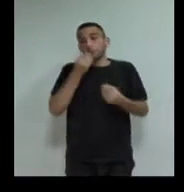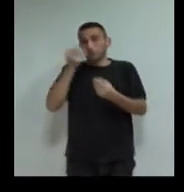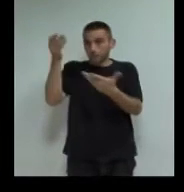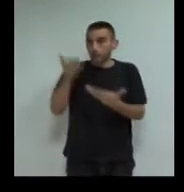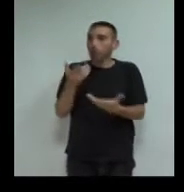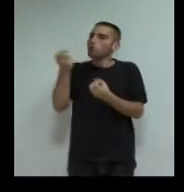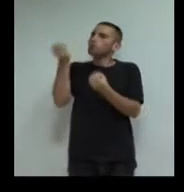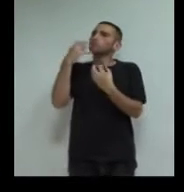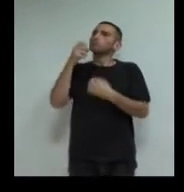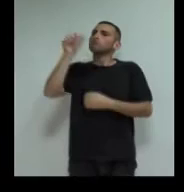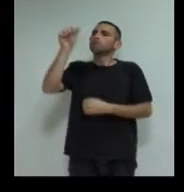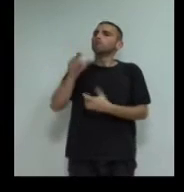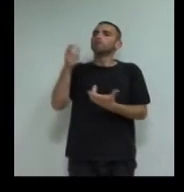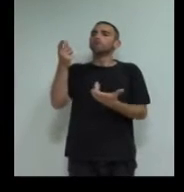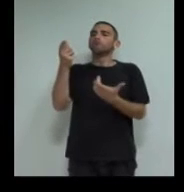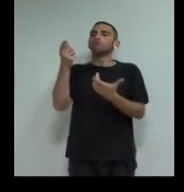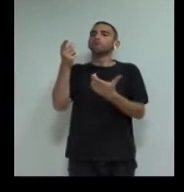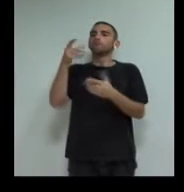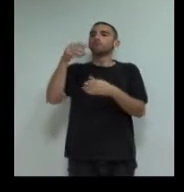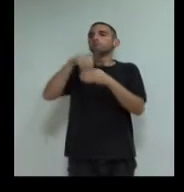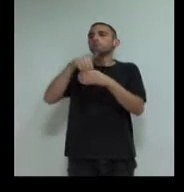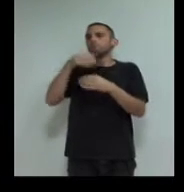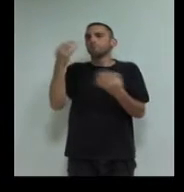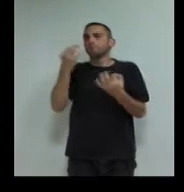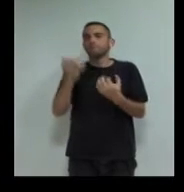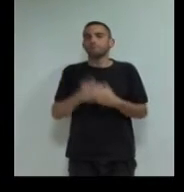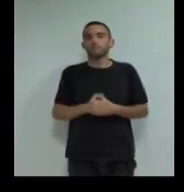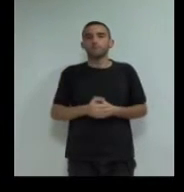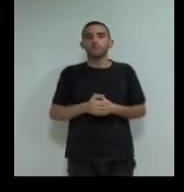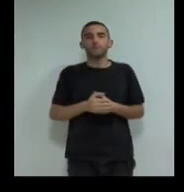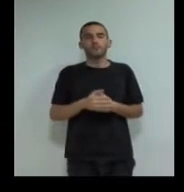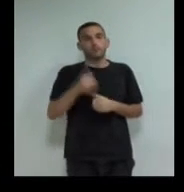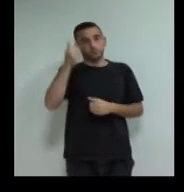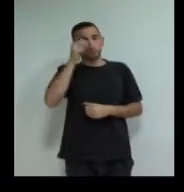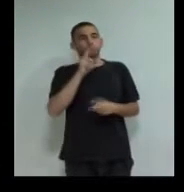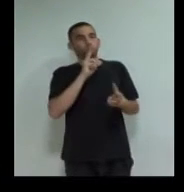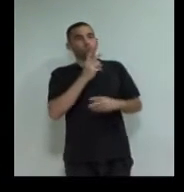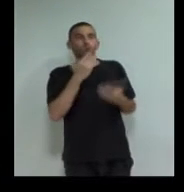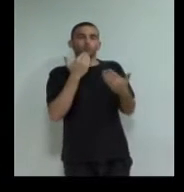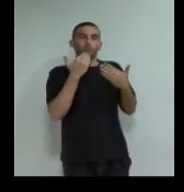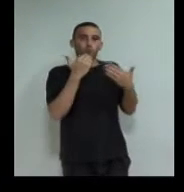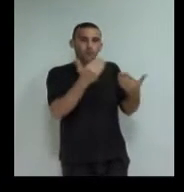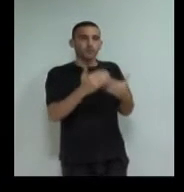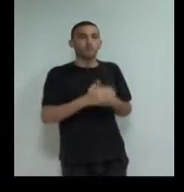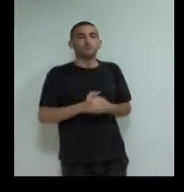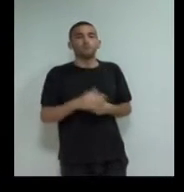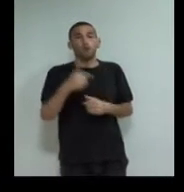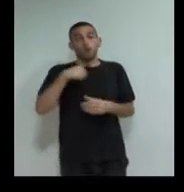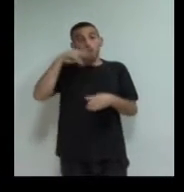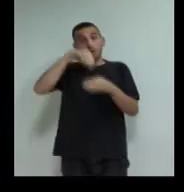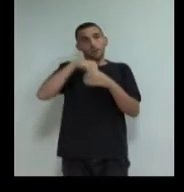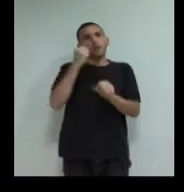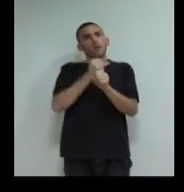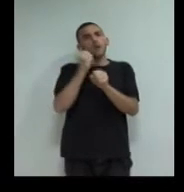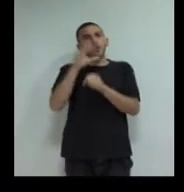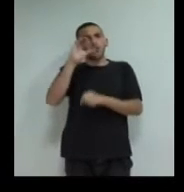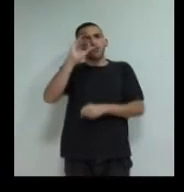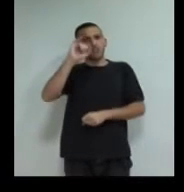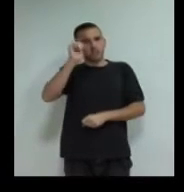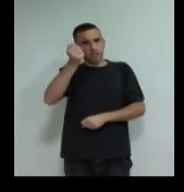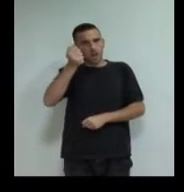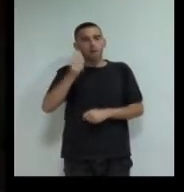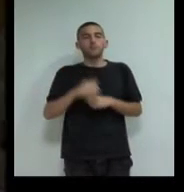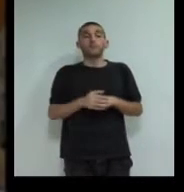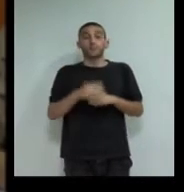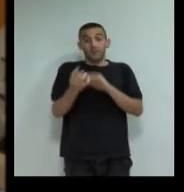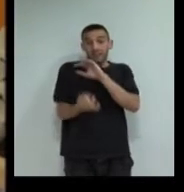cuéntanos exactamente en qué consiste. Pues muchas gracias. Pues bueno, yo trabajo en el CESIA y desde